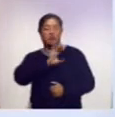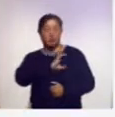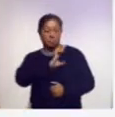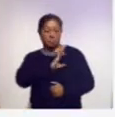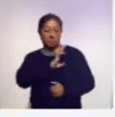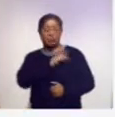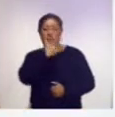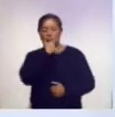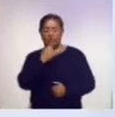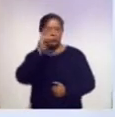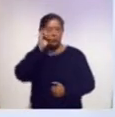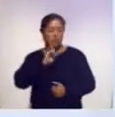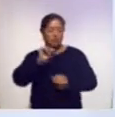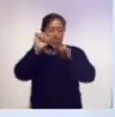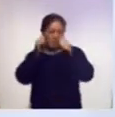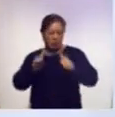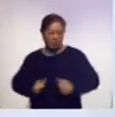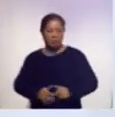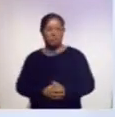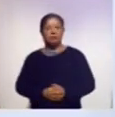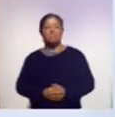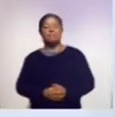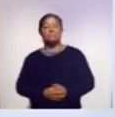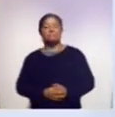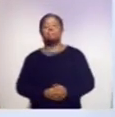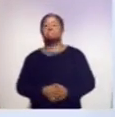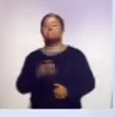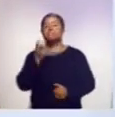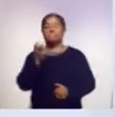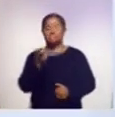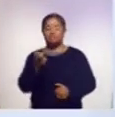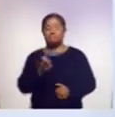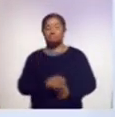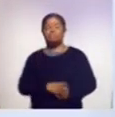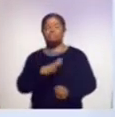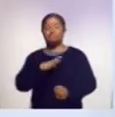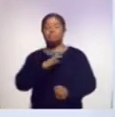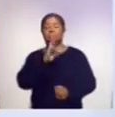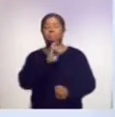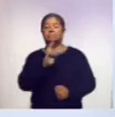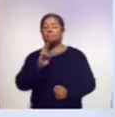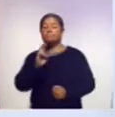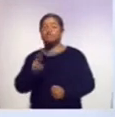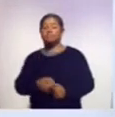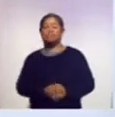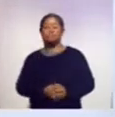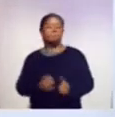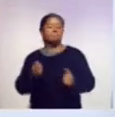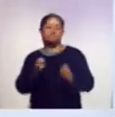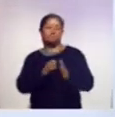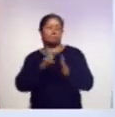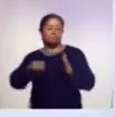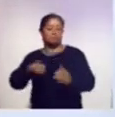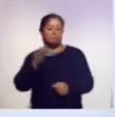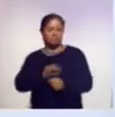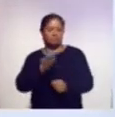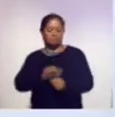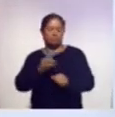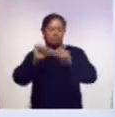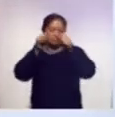los artesanos. Y gracias a ello es que se pueden tener resultados como este concurso de arte